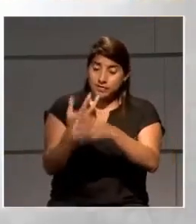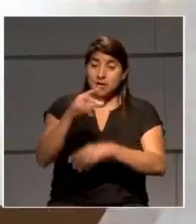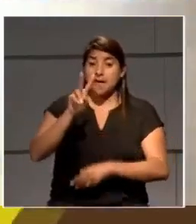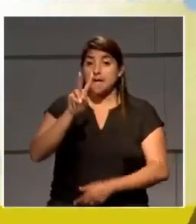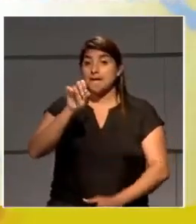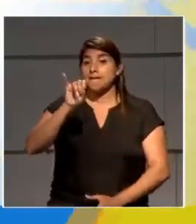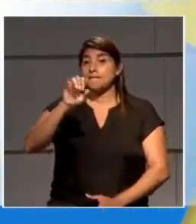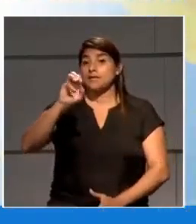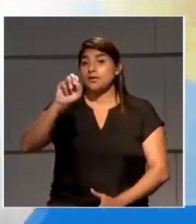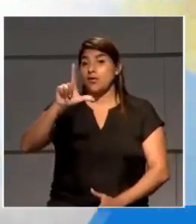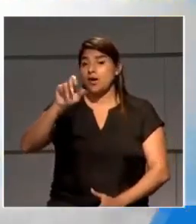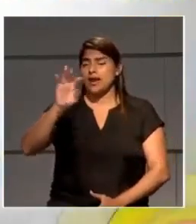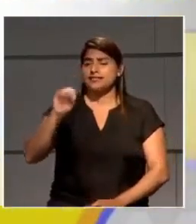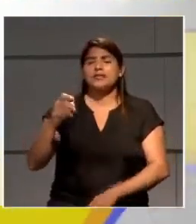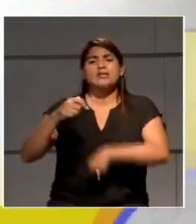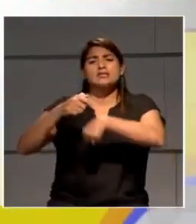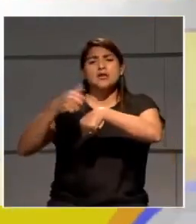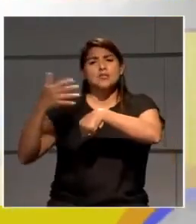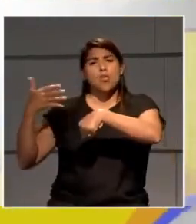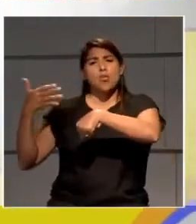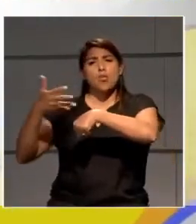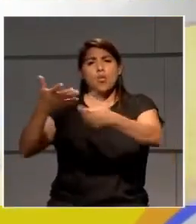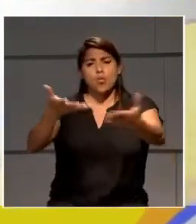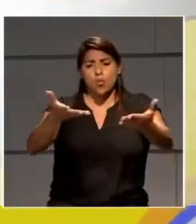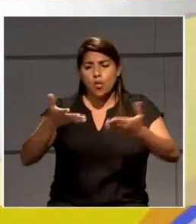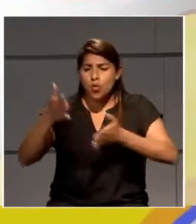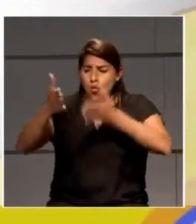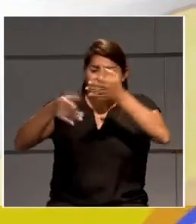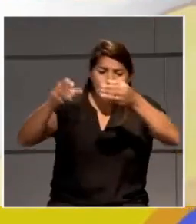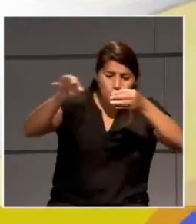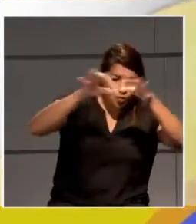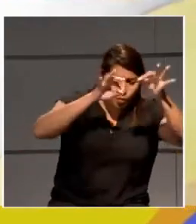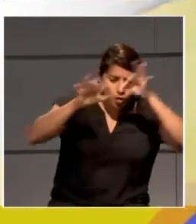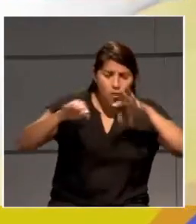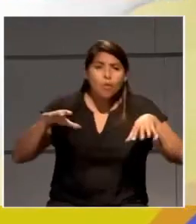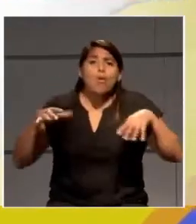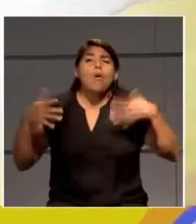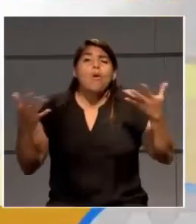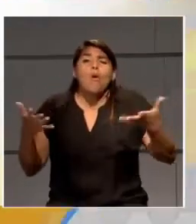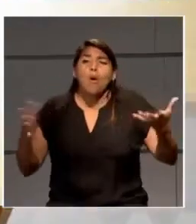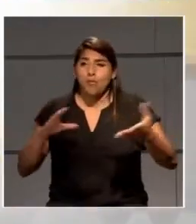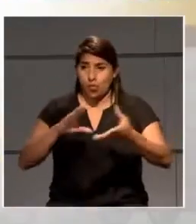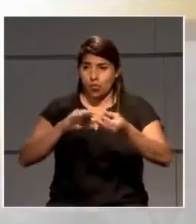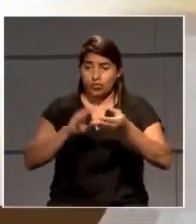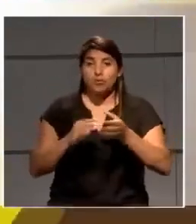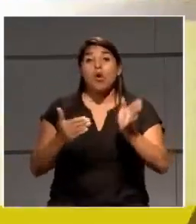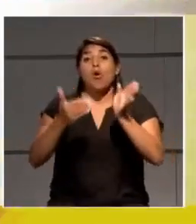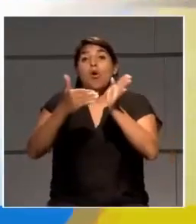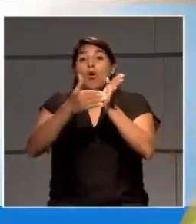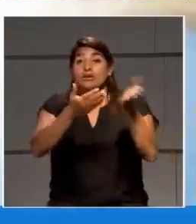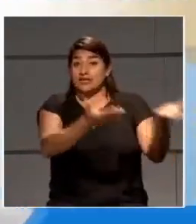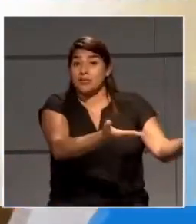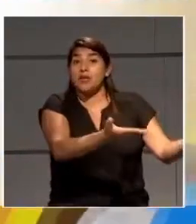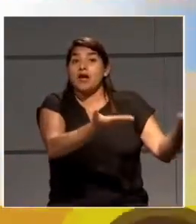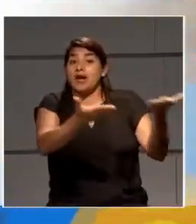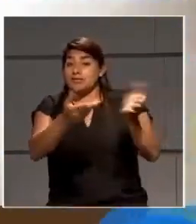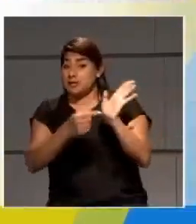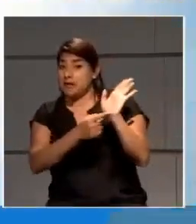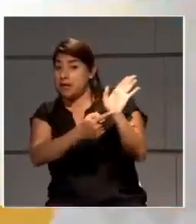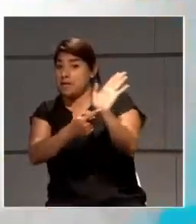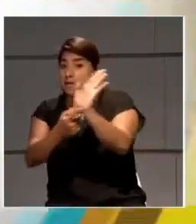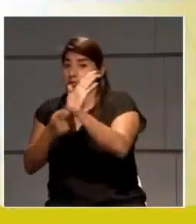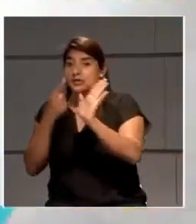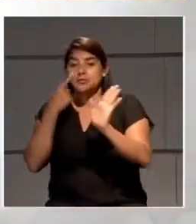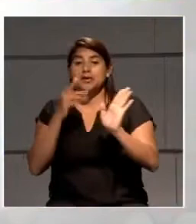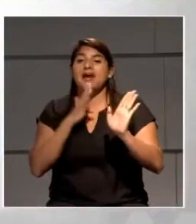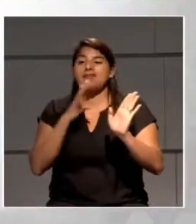ahí, ¿cuánto tiempo tenés de tenerla? ¿Cómo las cuidado? Voy a sacarla otra vez, Plug. Sí, para que la hablemos de la